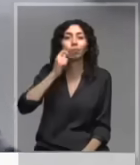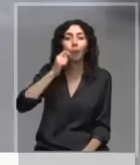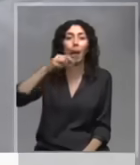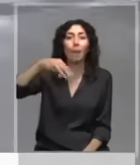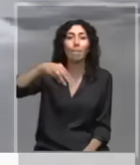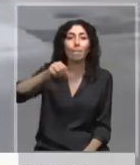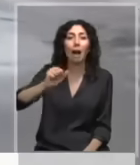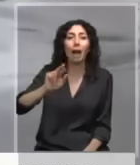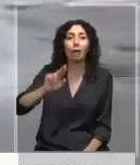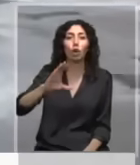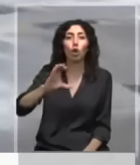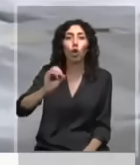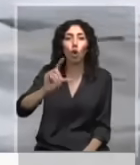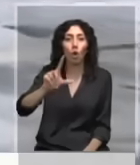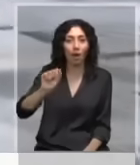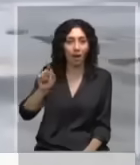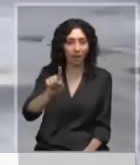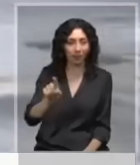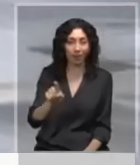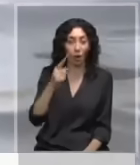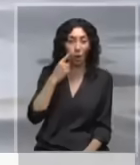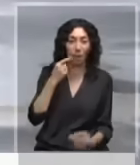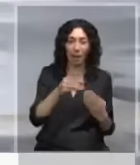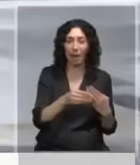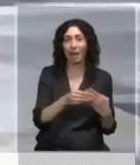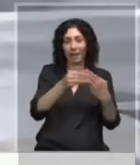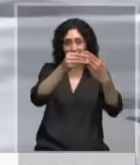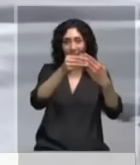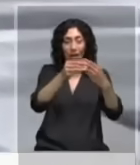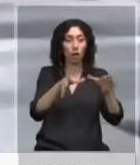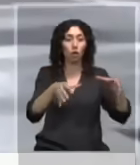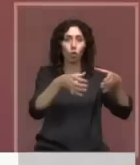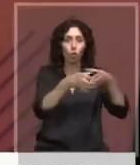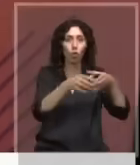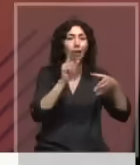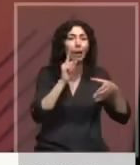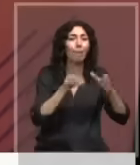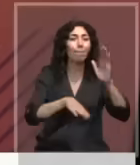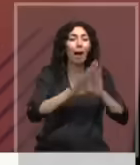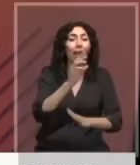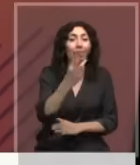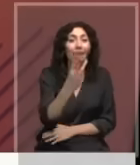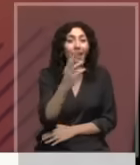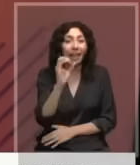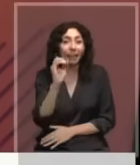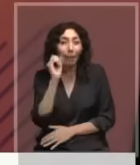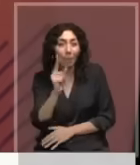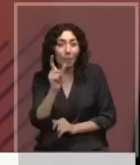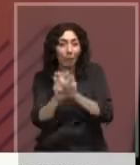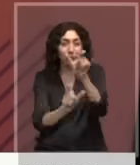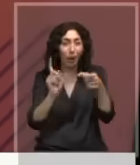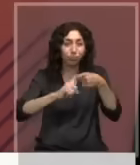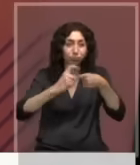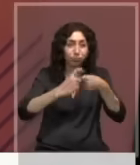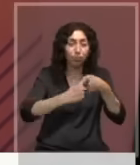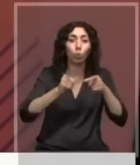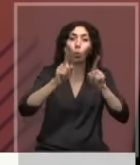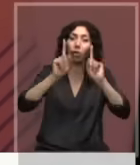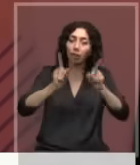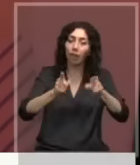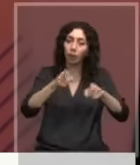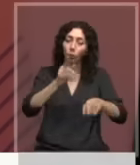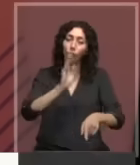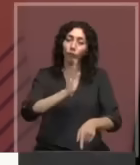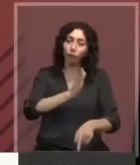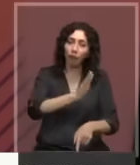sería uno de los líderes de una banda que cuenta con más de 30.000 miembros. Serás leal a la organización, siempre hay que respetar